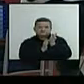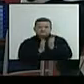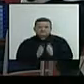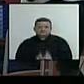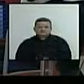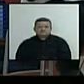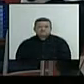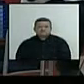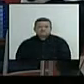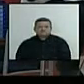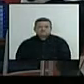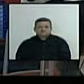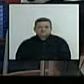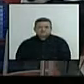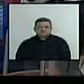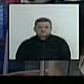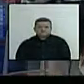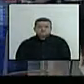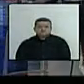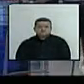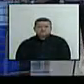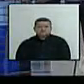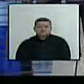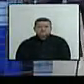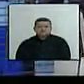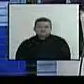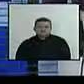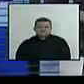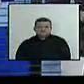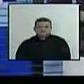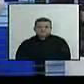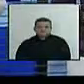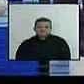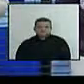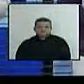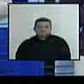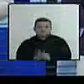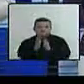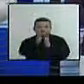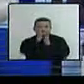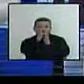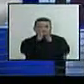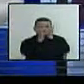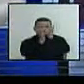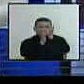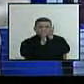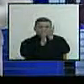Kiri